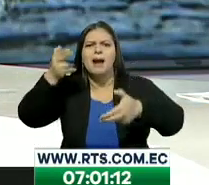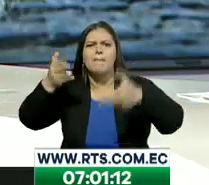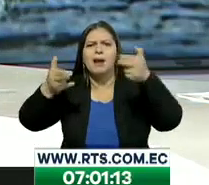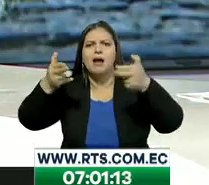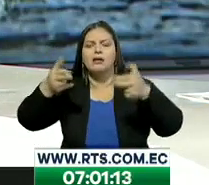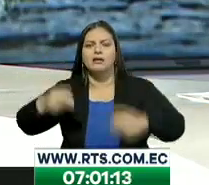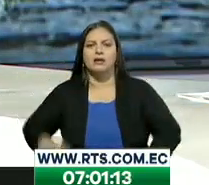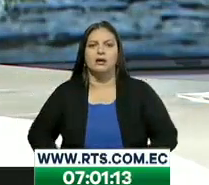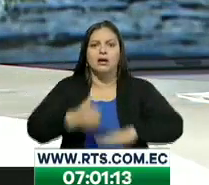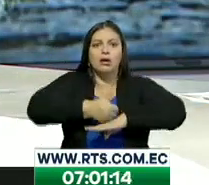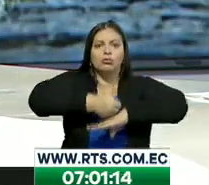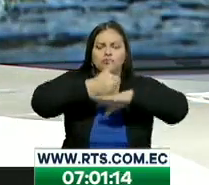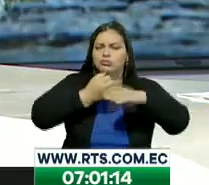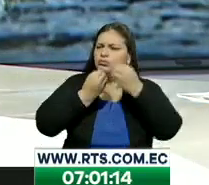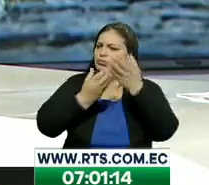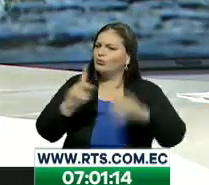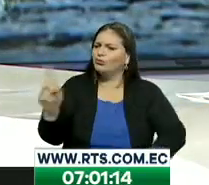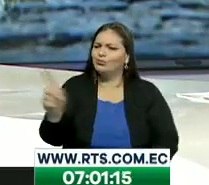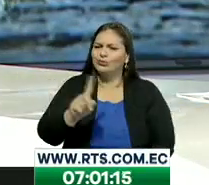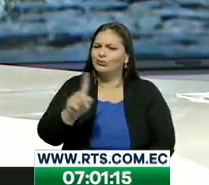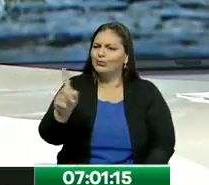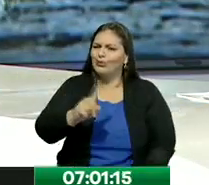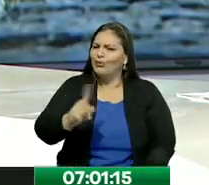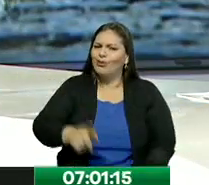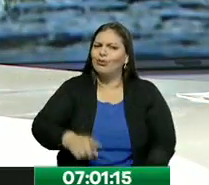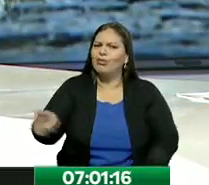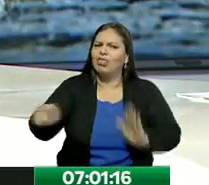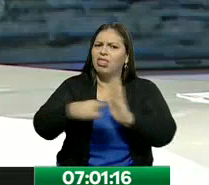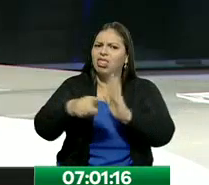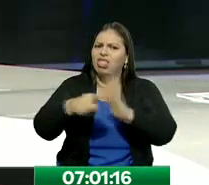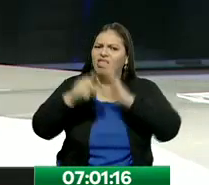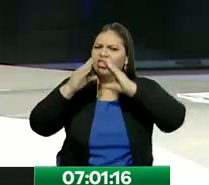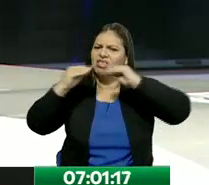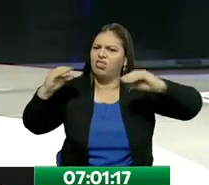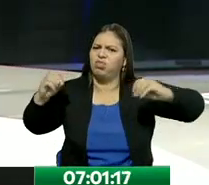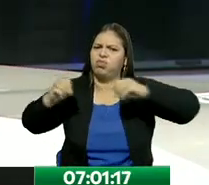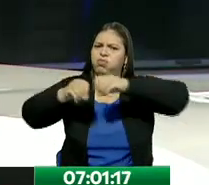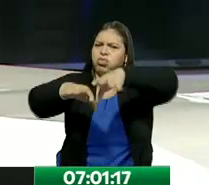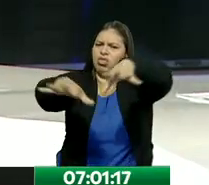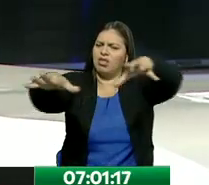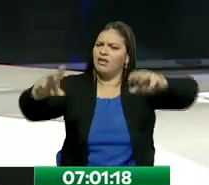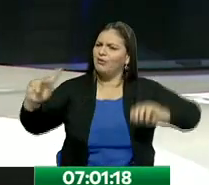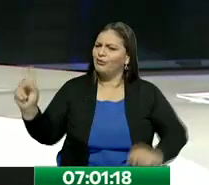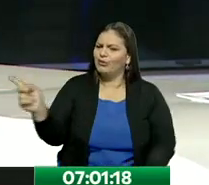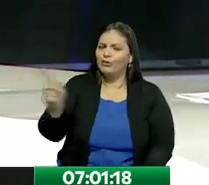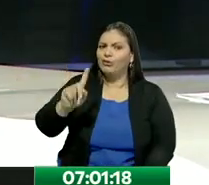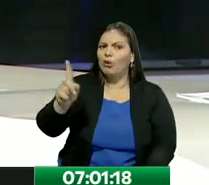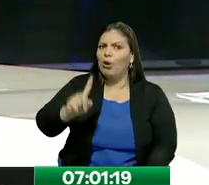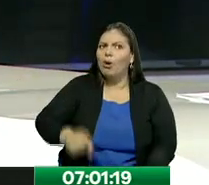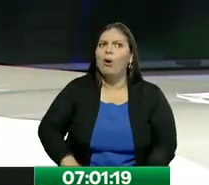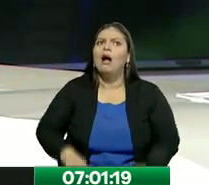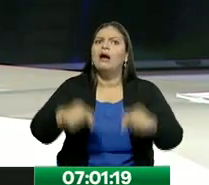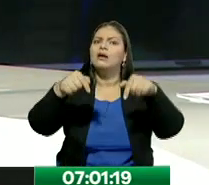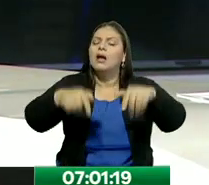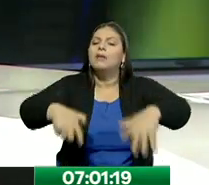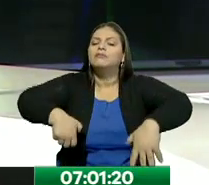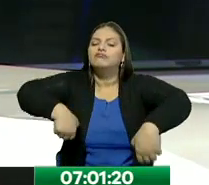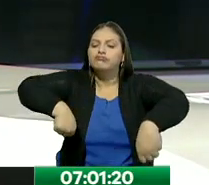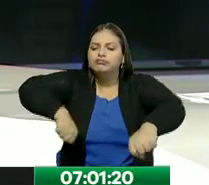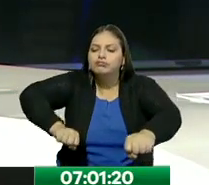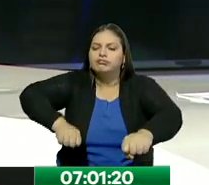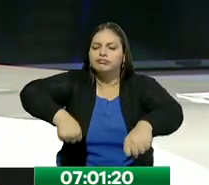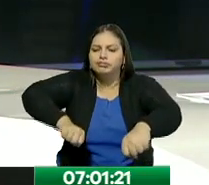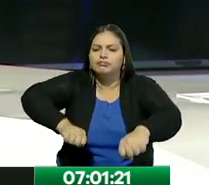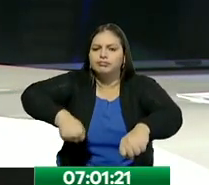suscitó ninguna situación negativa, que no hubo robos, que no hubo armas de fuego, que se detonaron armas de fuego. Y en cambio dicen